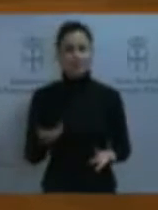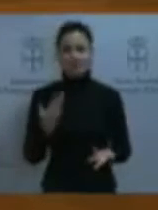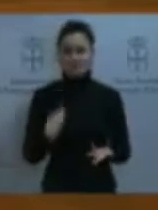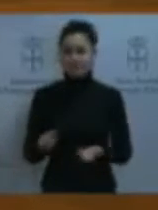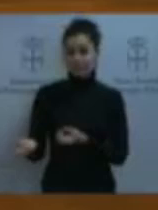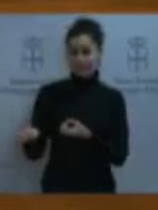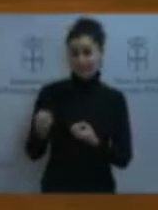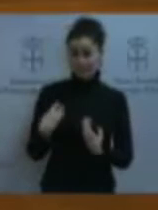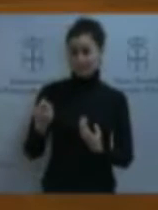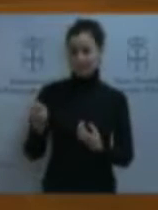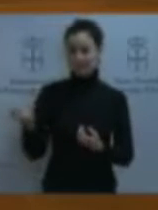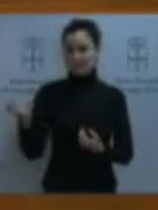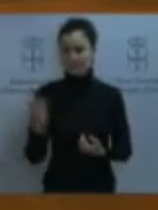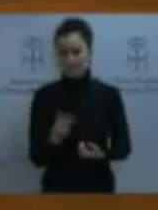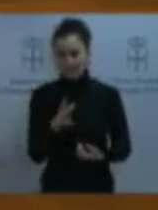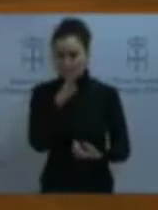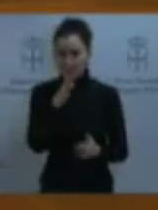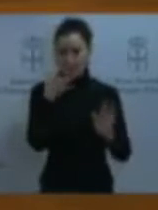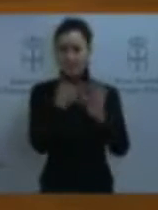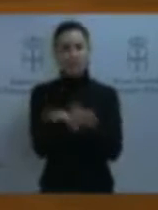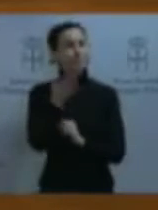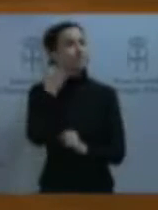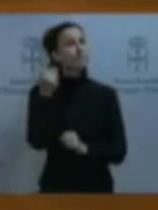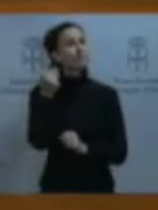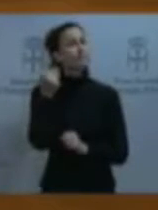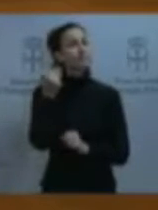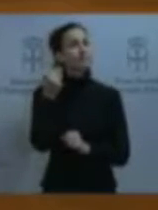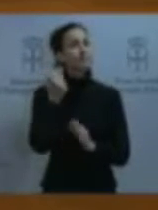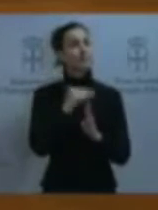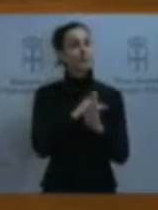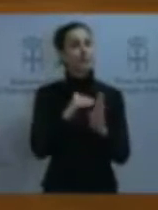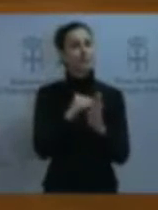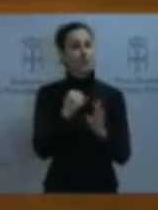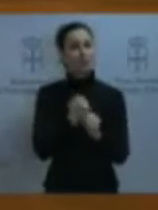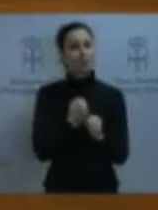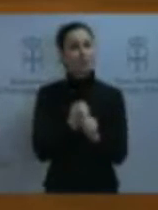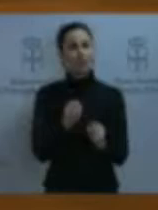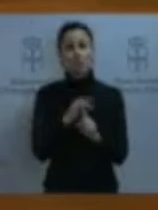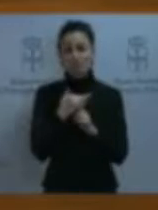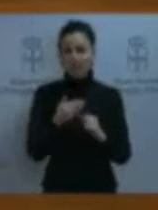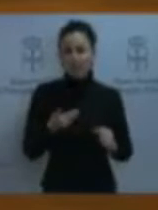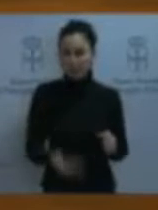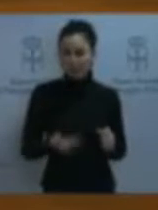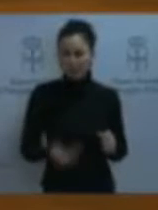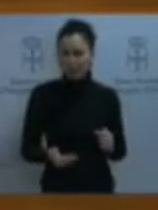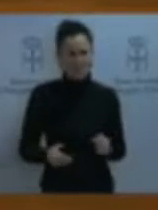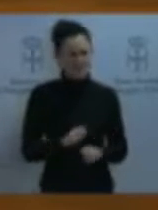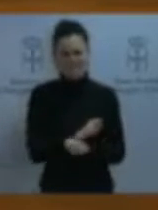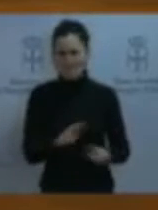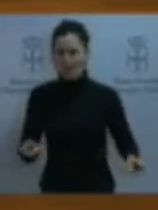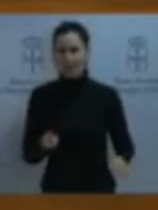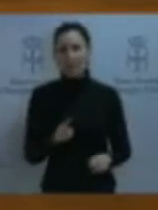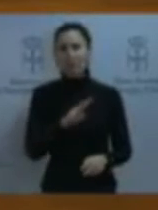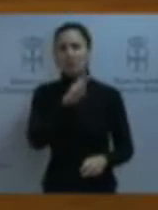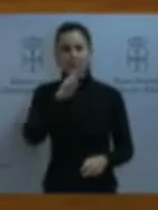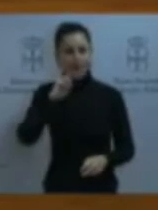la dignidad de la clase obrera, que incluso en la situación más precaria son capaces de poner en valor la dignidad de trabajadores que ocupan su puesto, mandándolos